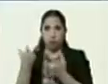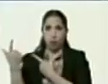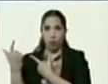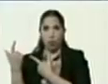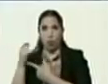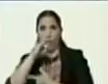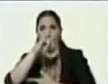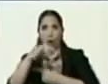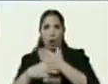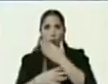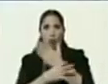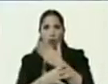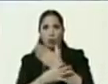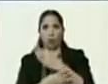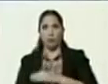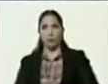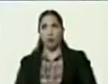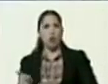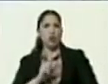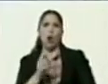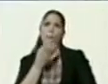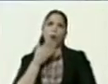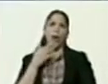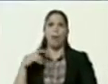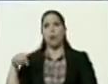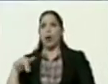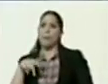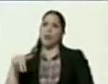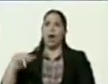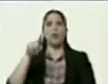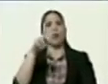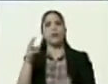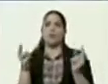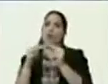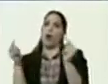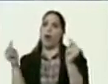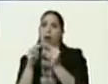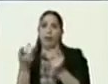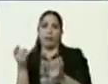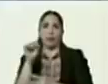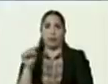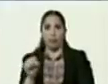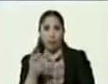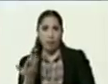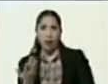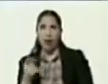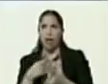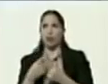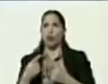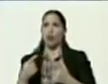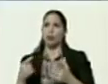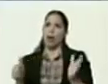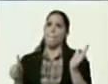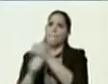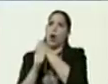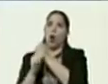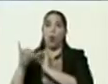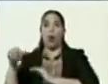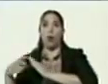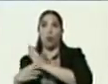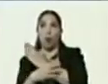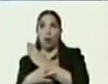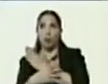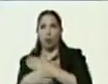Juan Guaidó. No es que tú ibas pasando por allí en el puente ese de Puerto Santander y te encontraste con Juan Guaidó